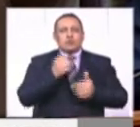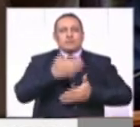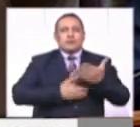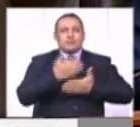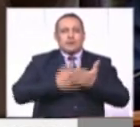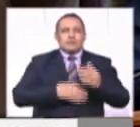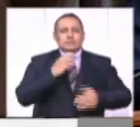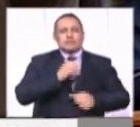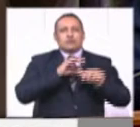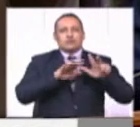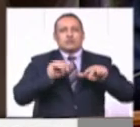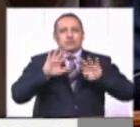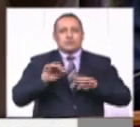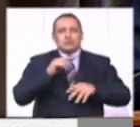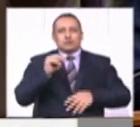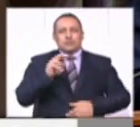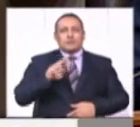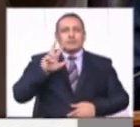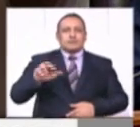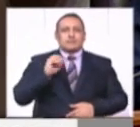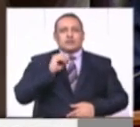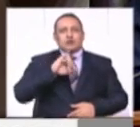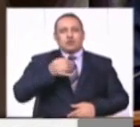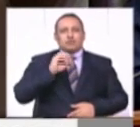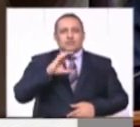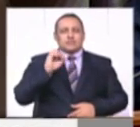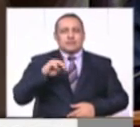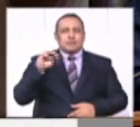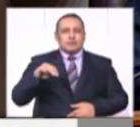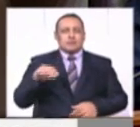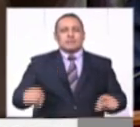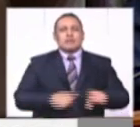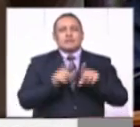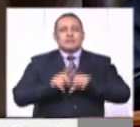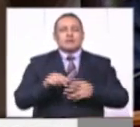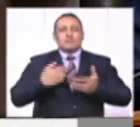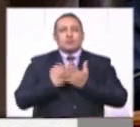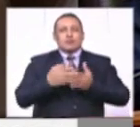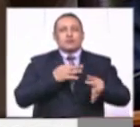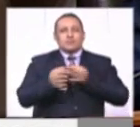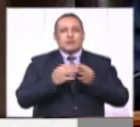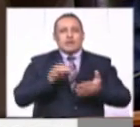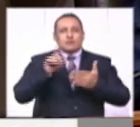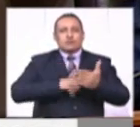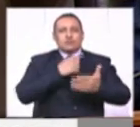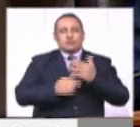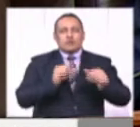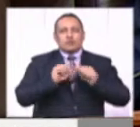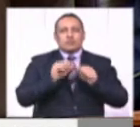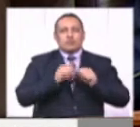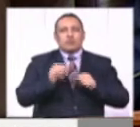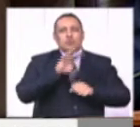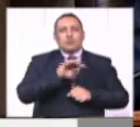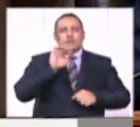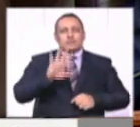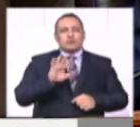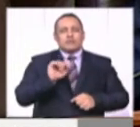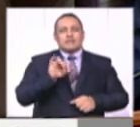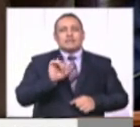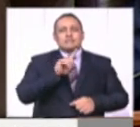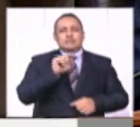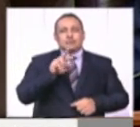08 -2023 gjc mmcr agregando la infracción de los artículos 45 y